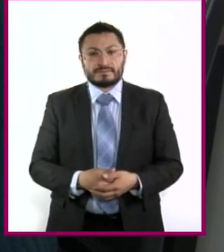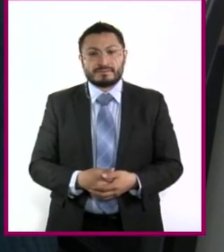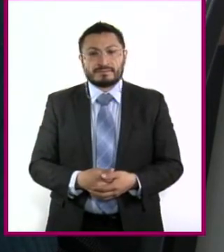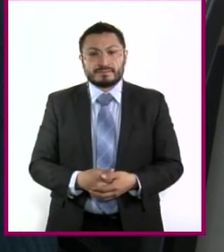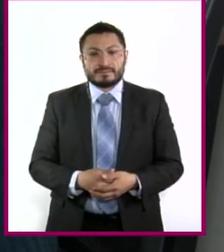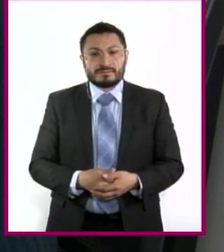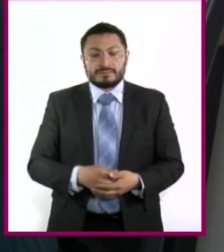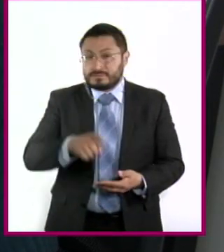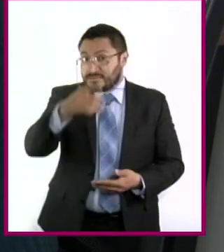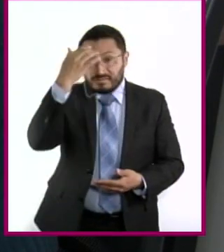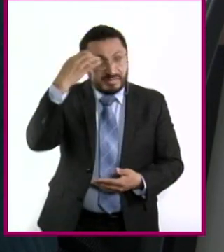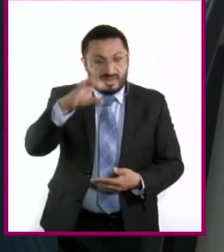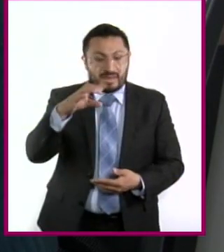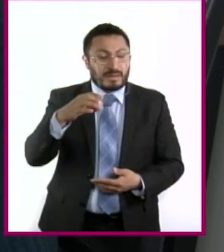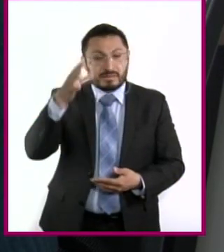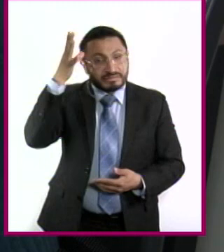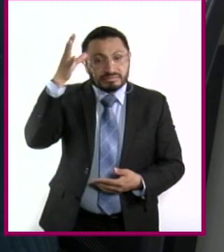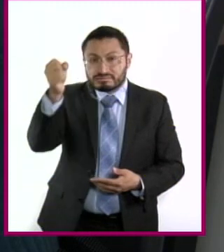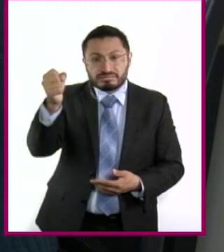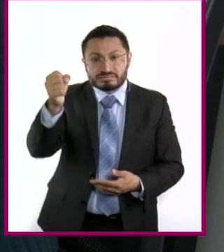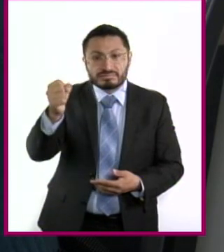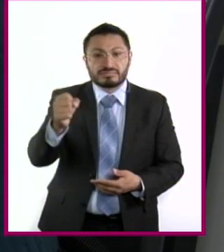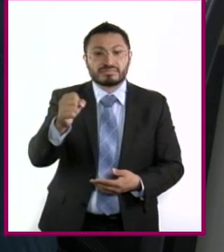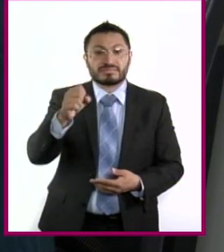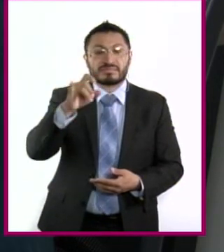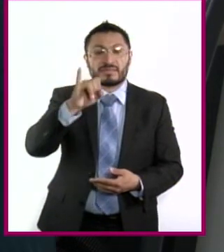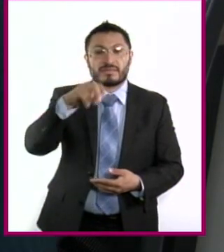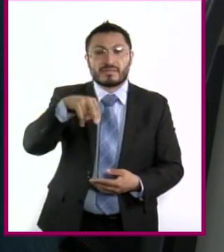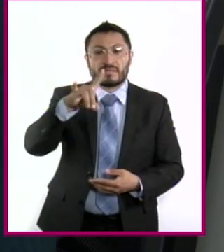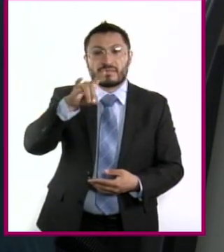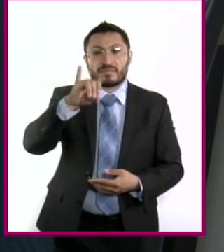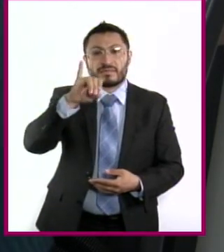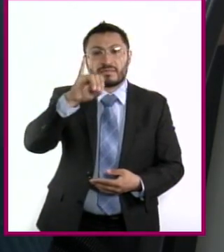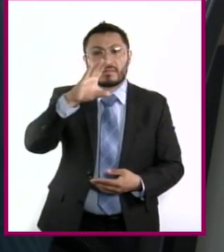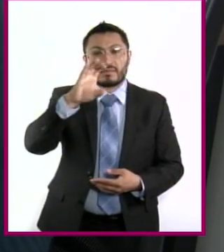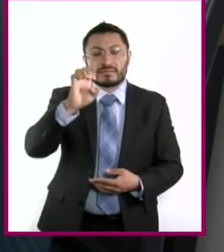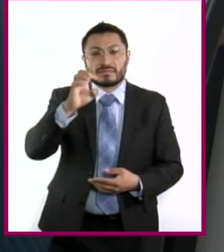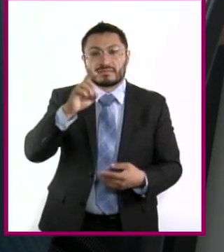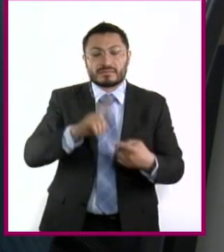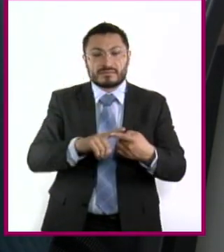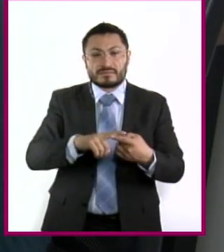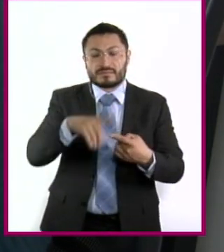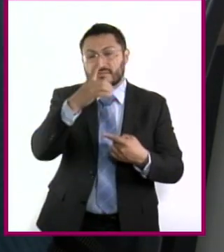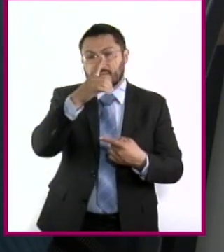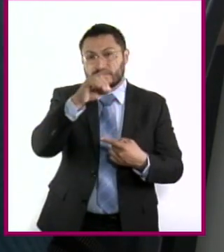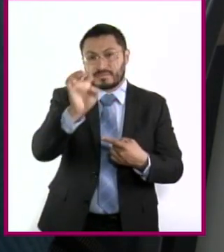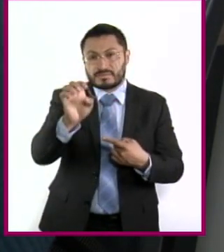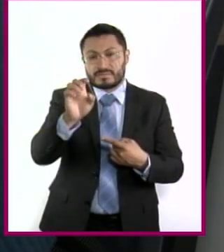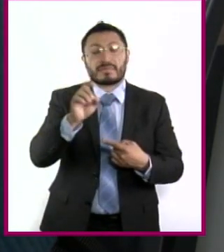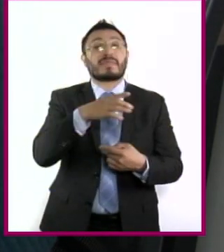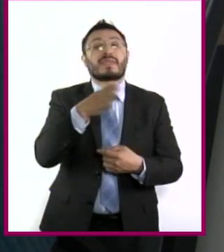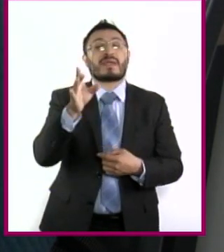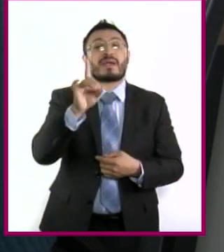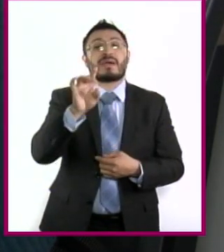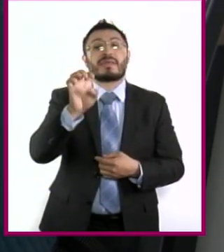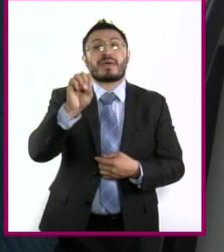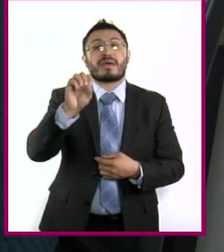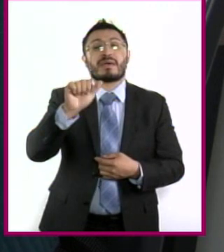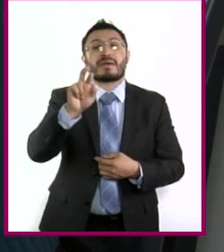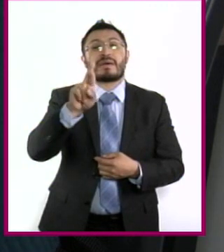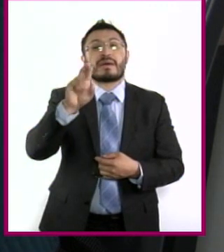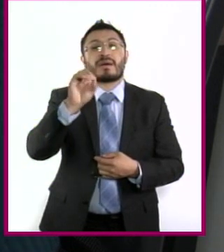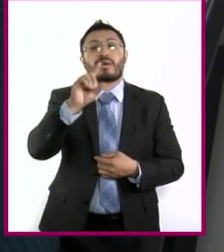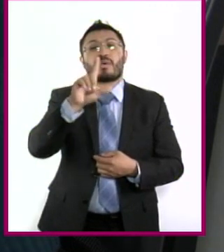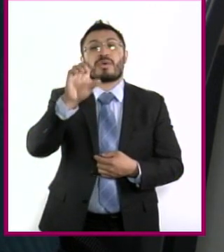No han oído hablar del concepto. Es muy importante. Tal vez tú puedas explicarnos, Mireia. ¿Cómo se dice? Por